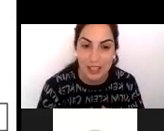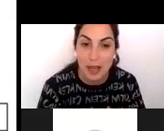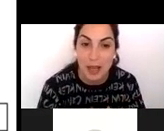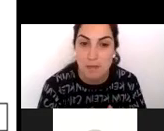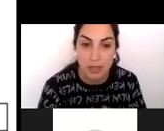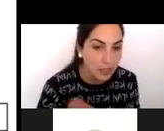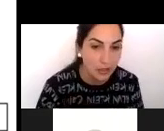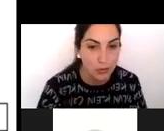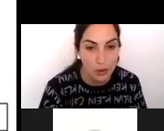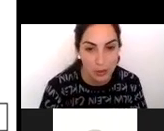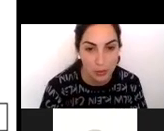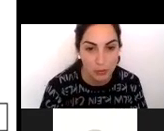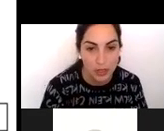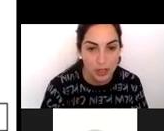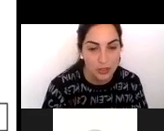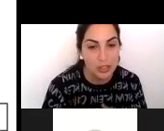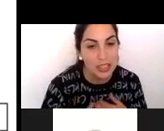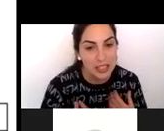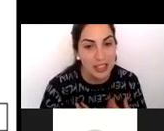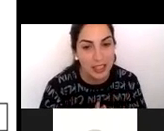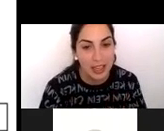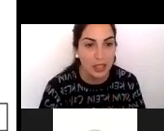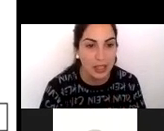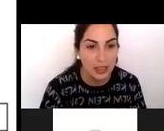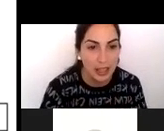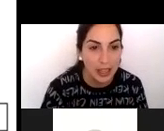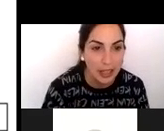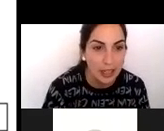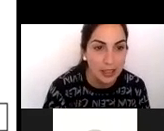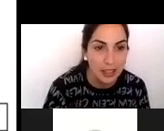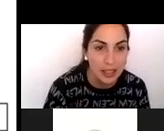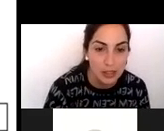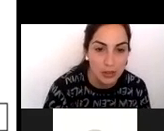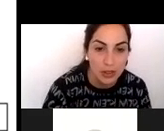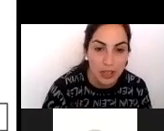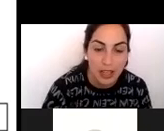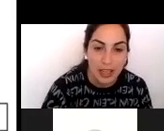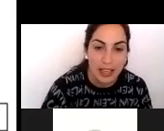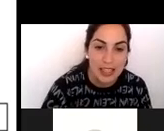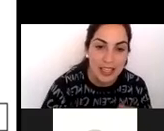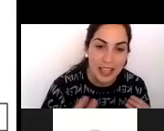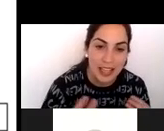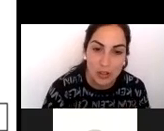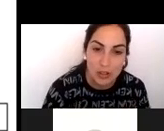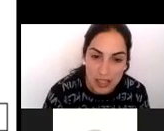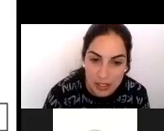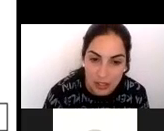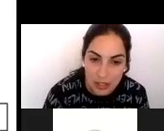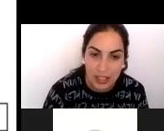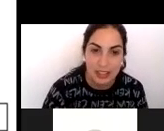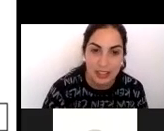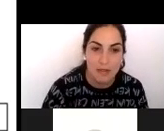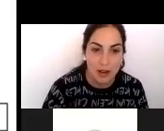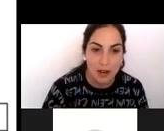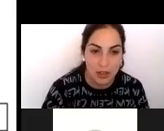eso más importa que el triunfo con Perú, yo creo que sí, destaca el triunfo, pero lo que destaca ahí, en este caso, es la reconciliación